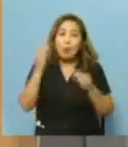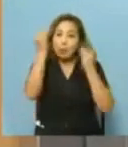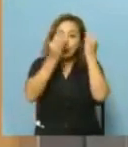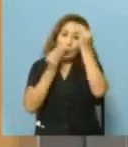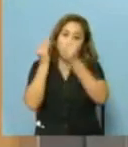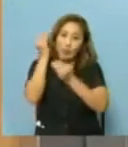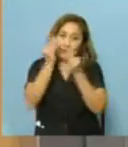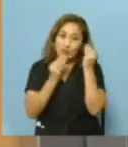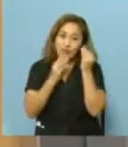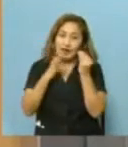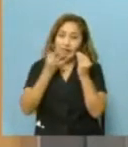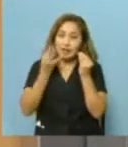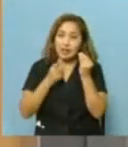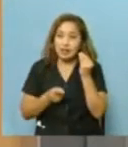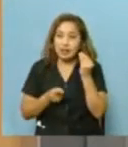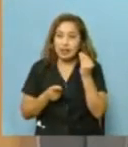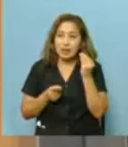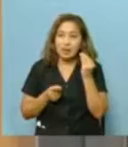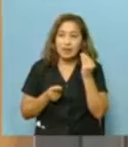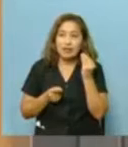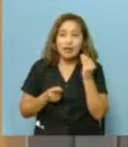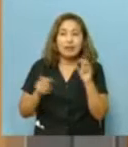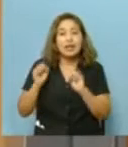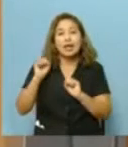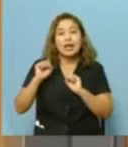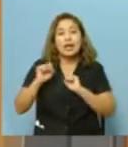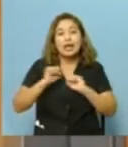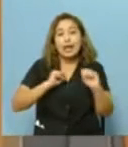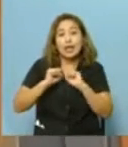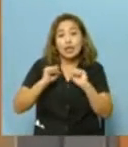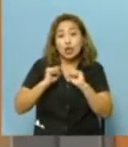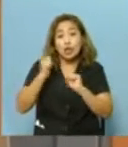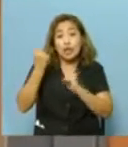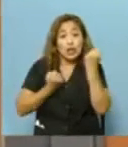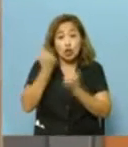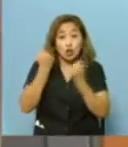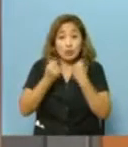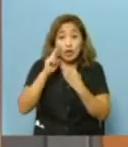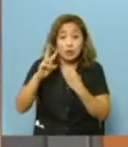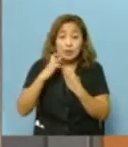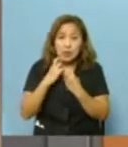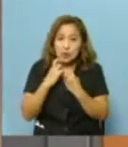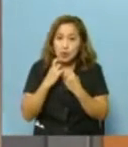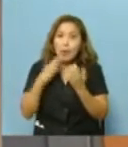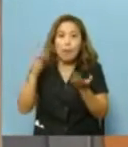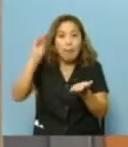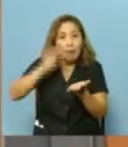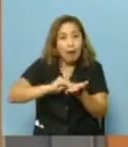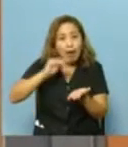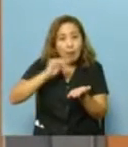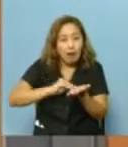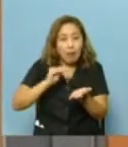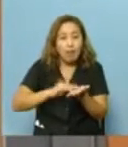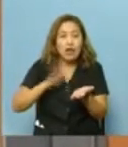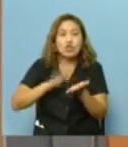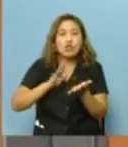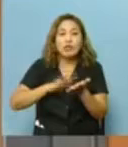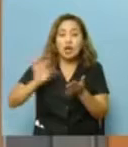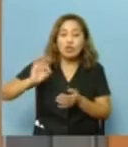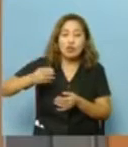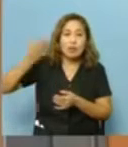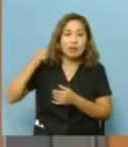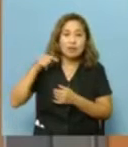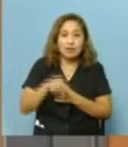la verdad que el deterioro de la economía 2019 se ha profundizado respecto del año pasado